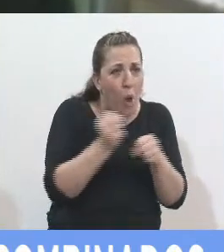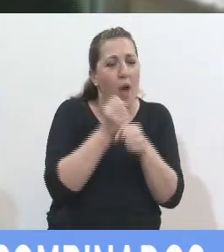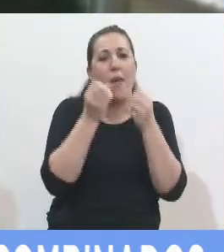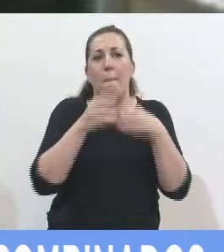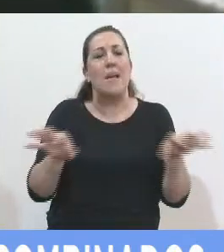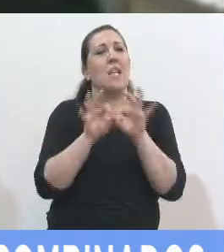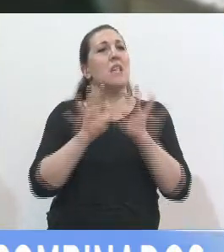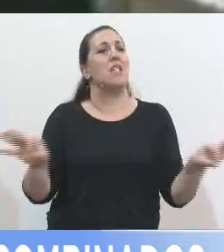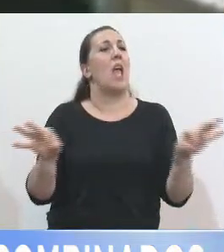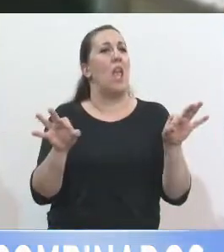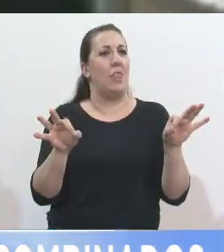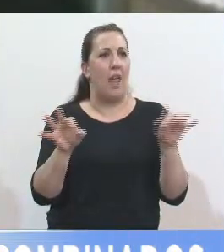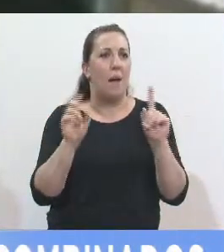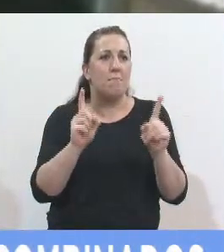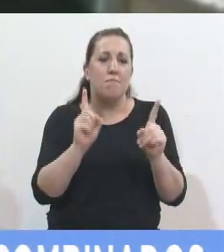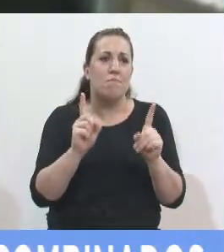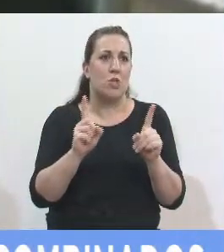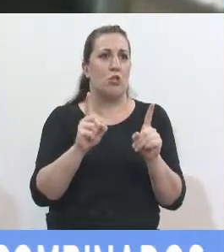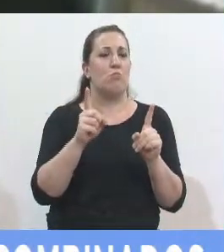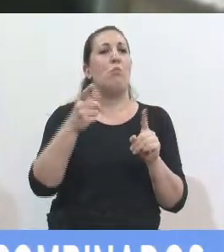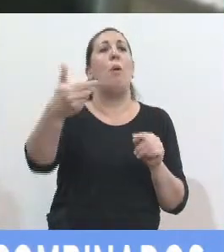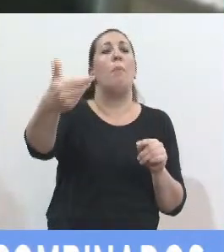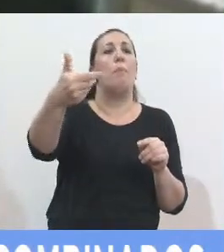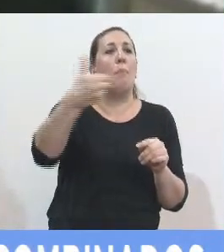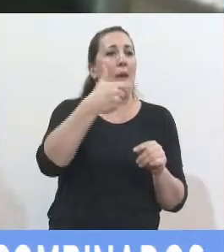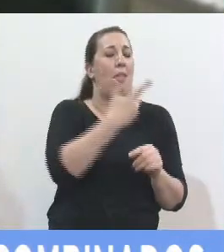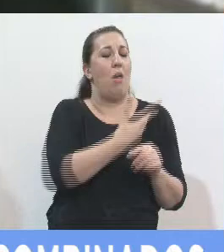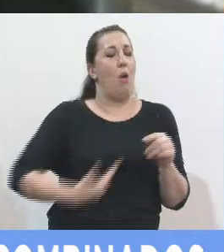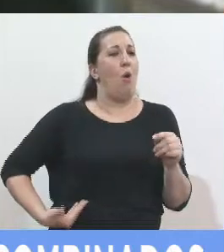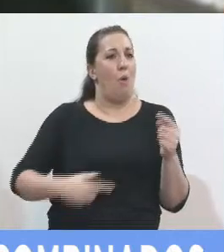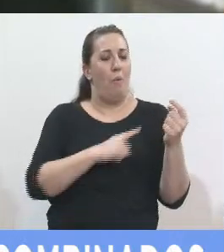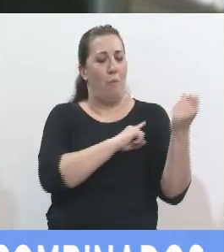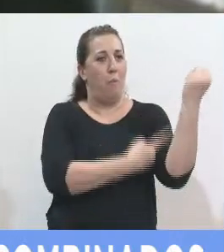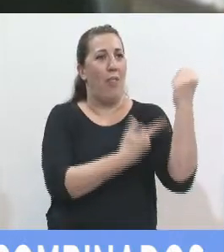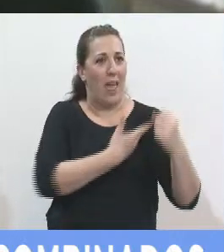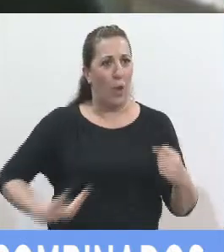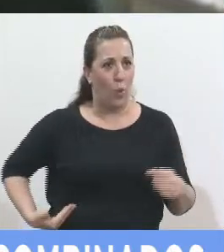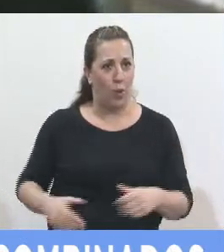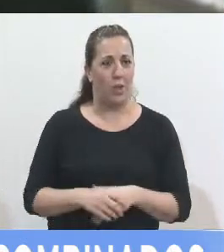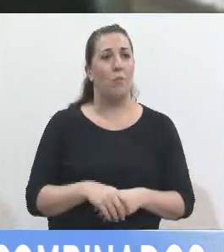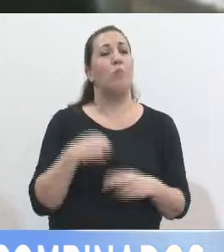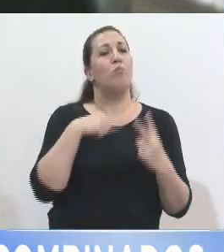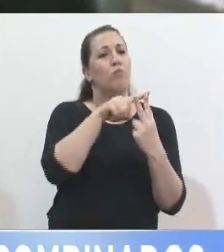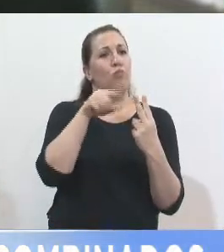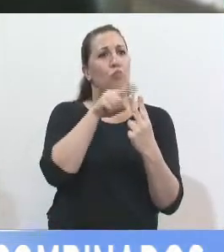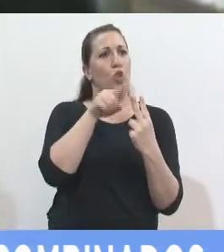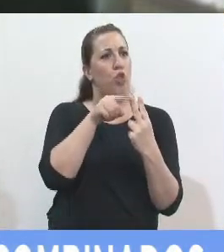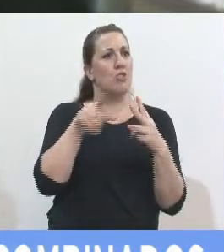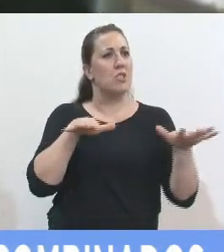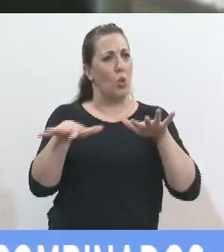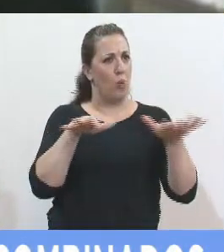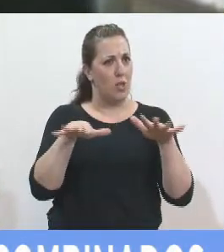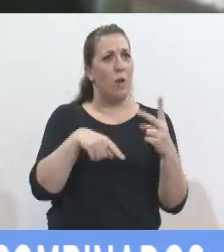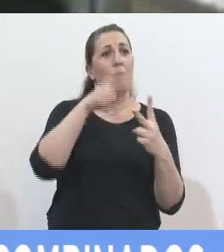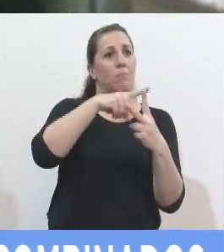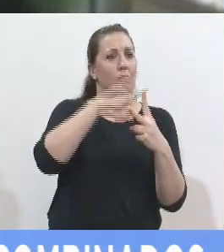pedido que se nos envía desde el Poder Ejecutivo Nacional. Y destaco dos situaciones. Por un lado,